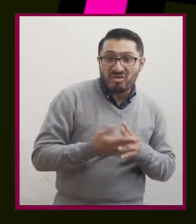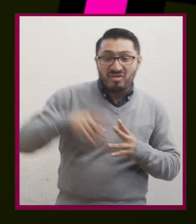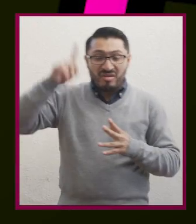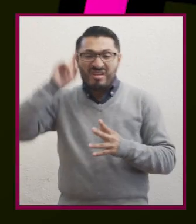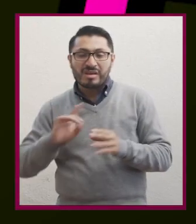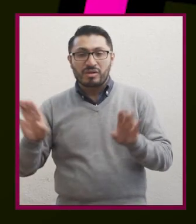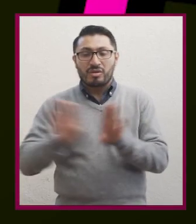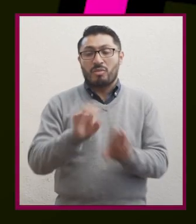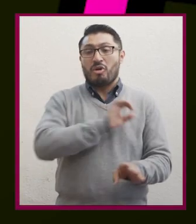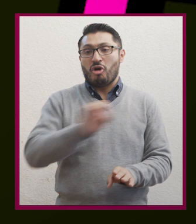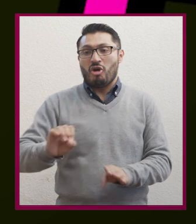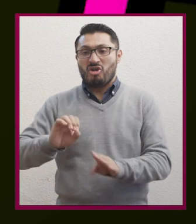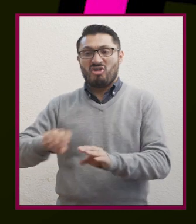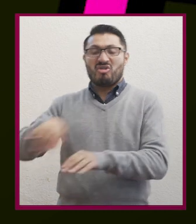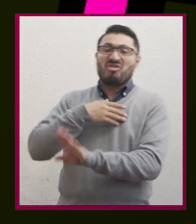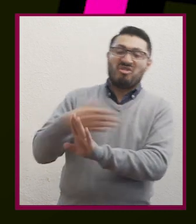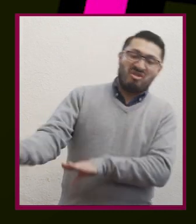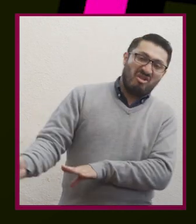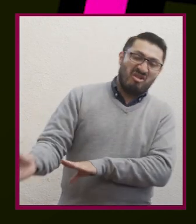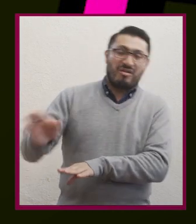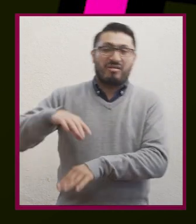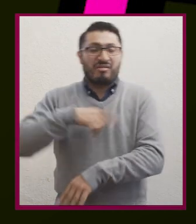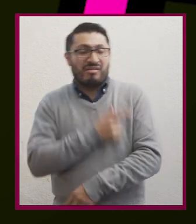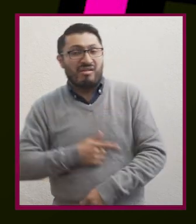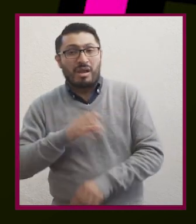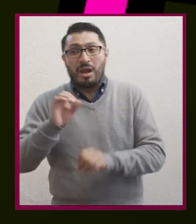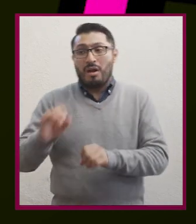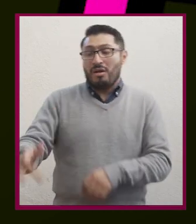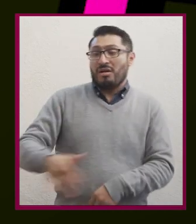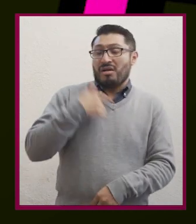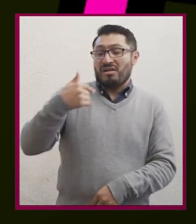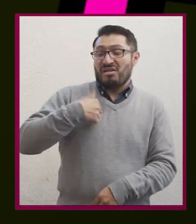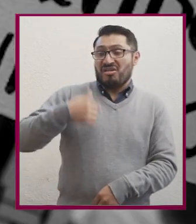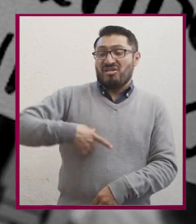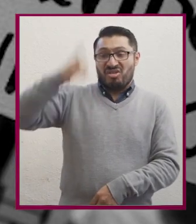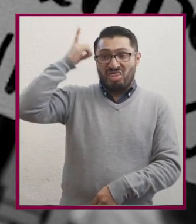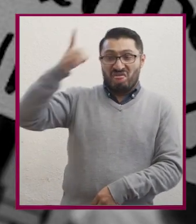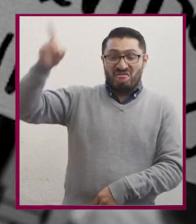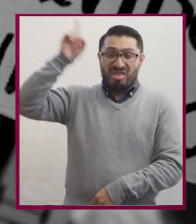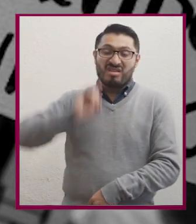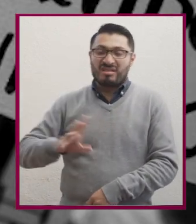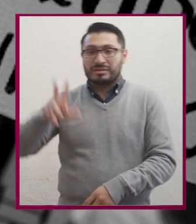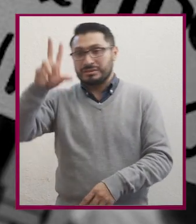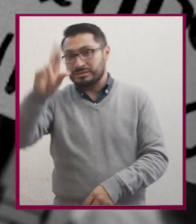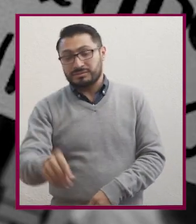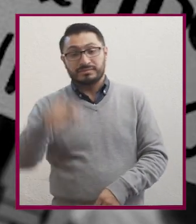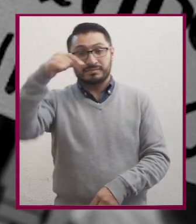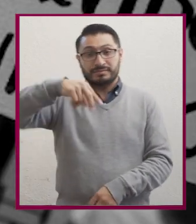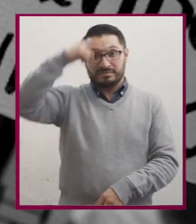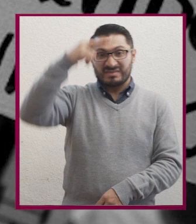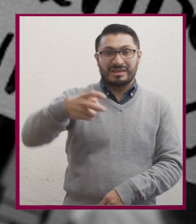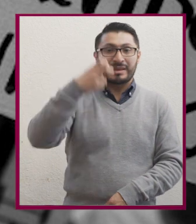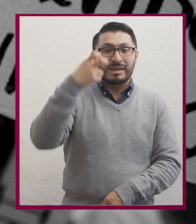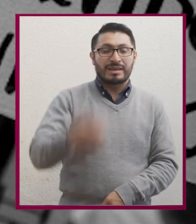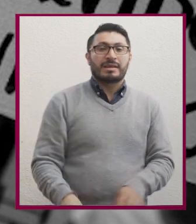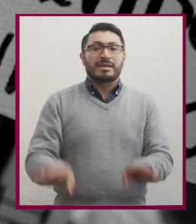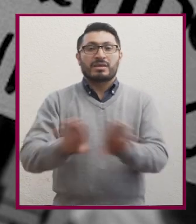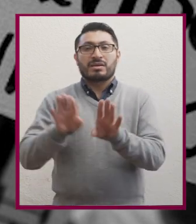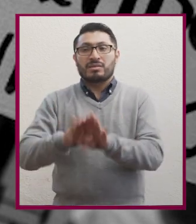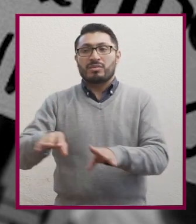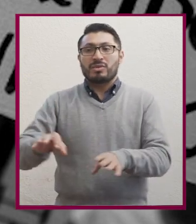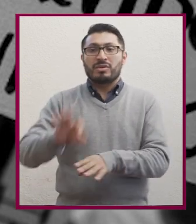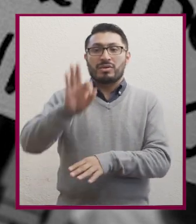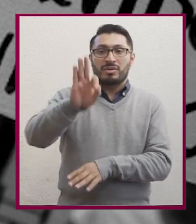odio, desprecio, placer o un sentido de propiedad de las mujeres. En México, este crimen fue tipificado